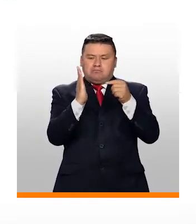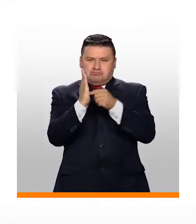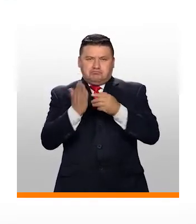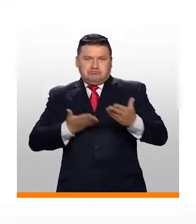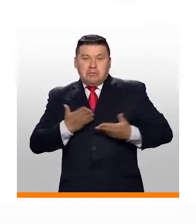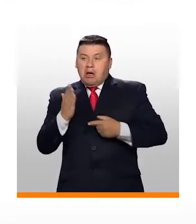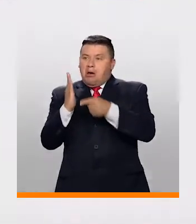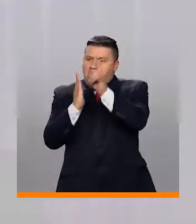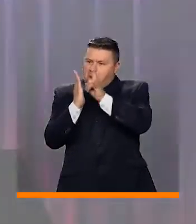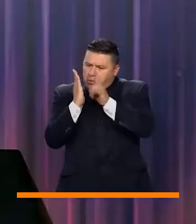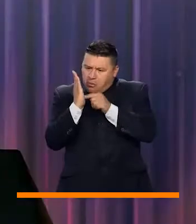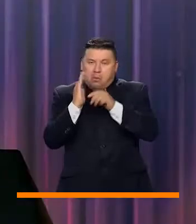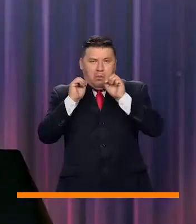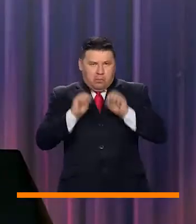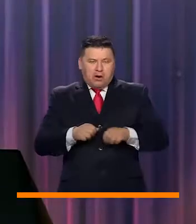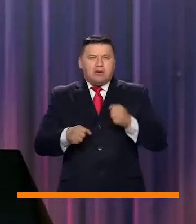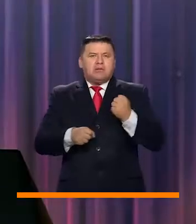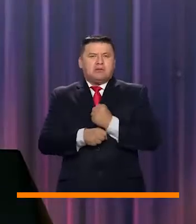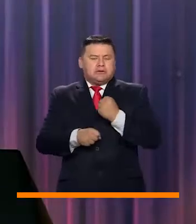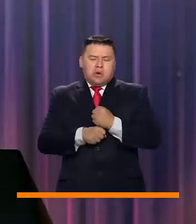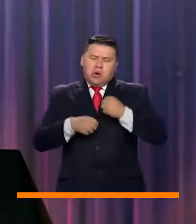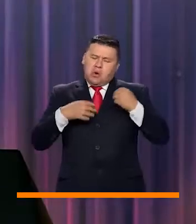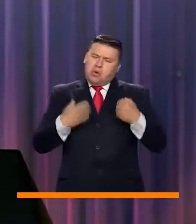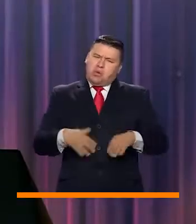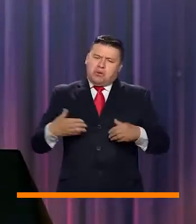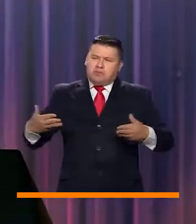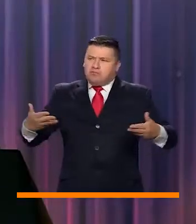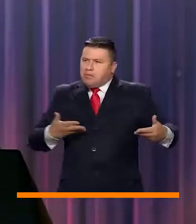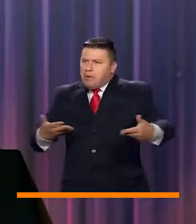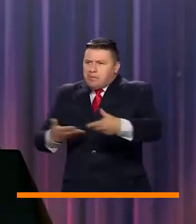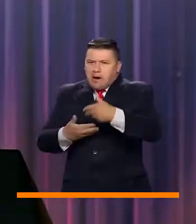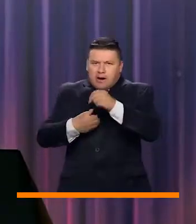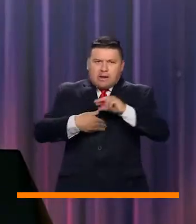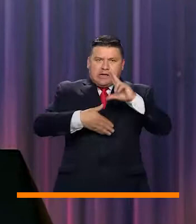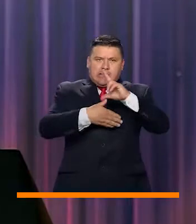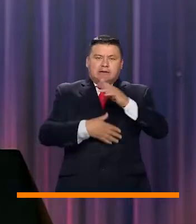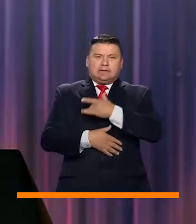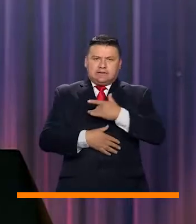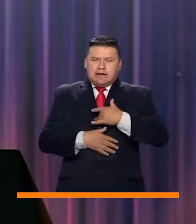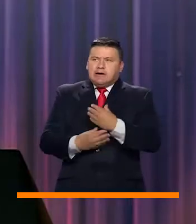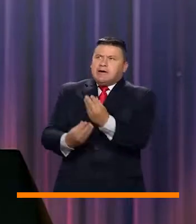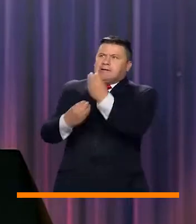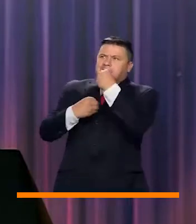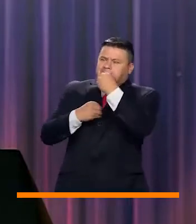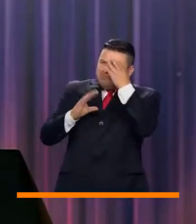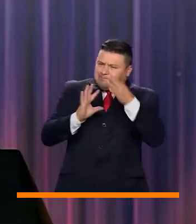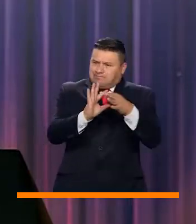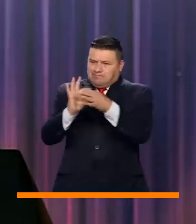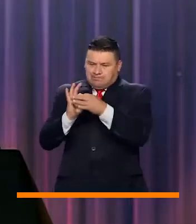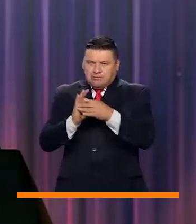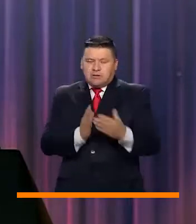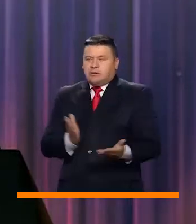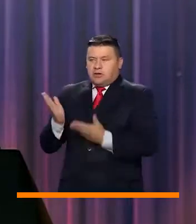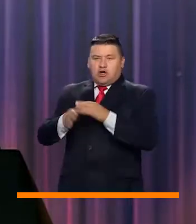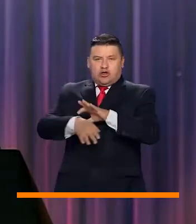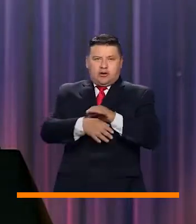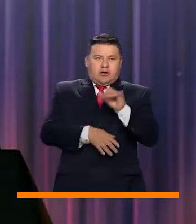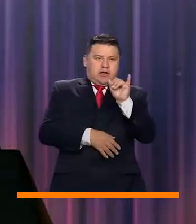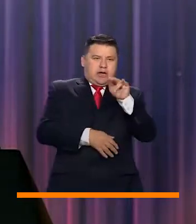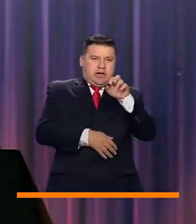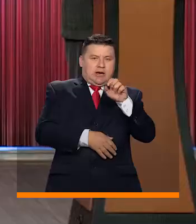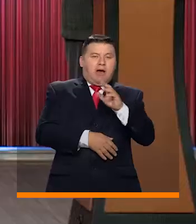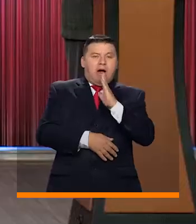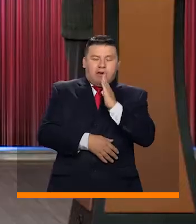tiendas iOS. Este trabajo ha contado con el valioso aporte de la Organización Panamericana de la Salud, por eso le doy la palabra a la